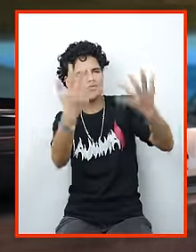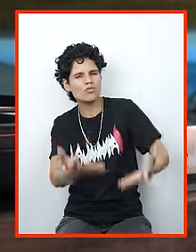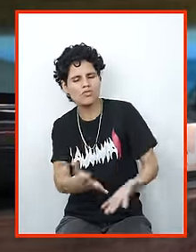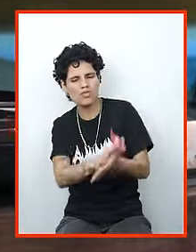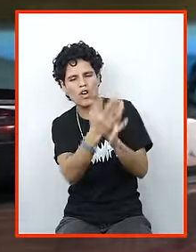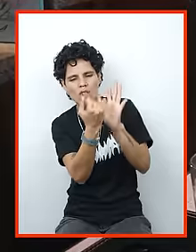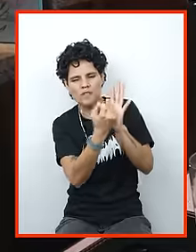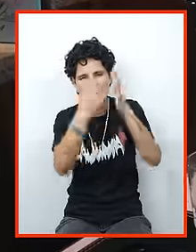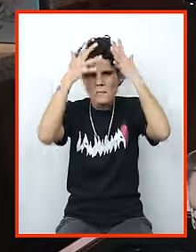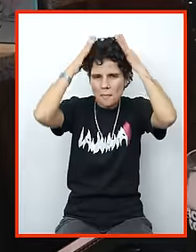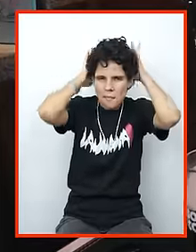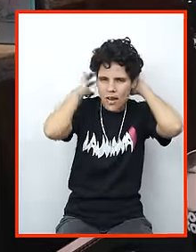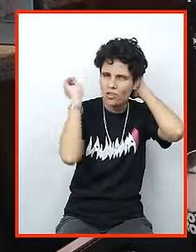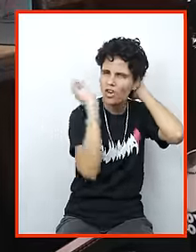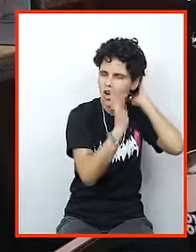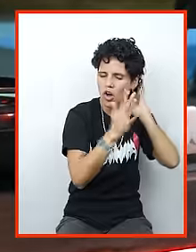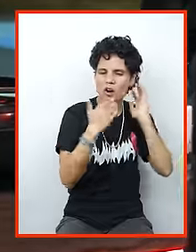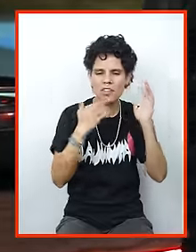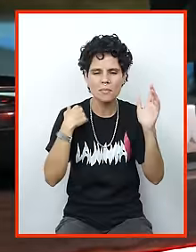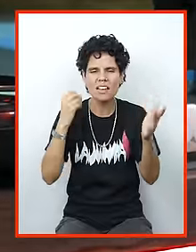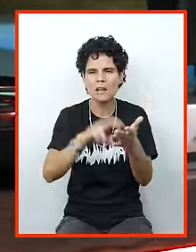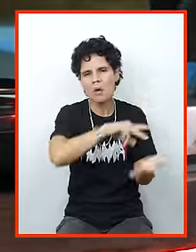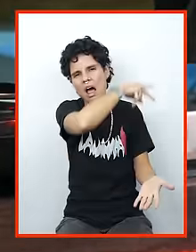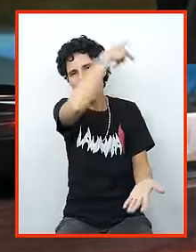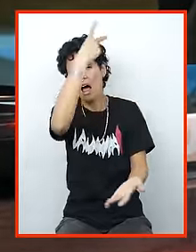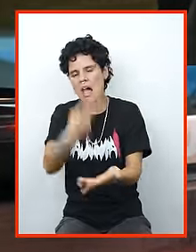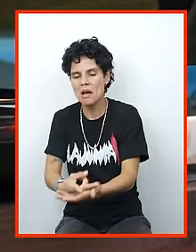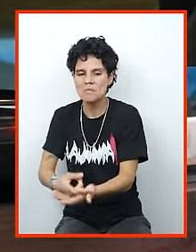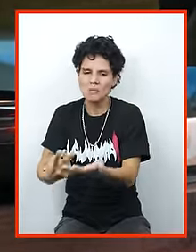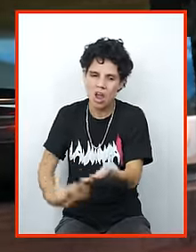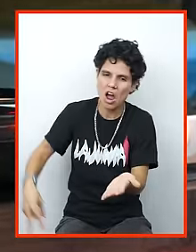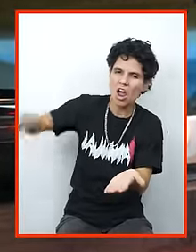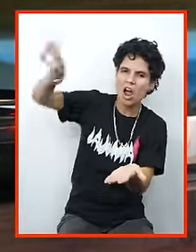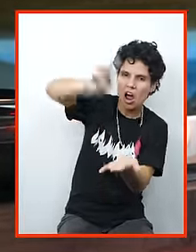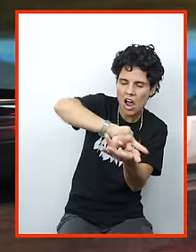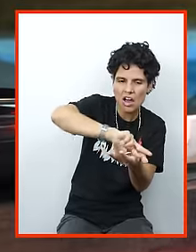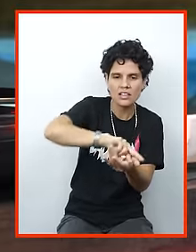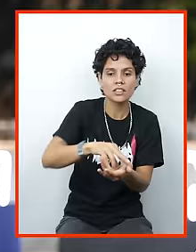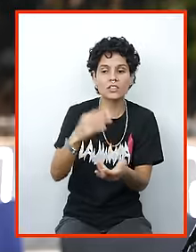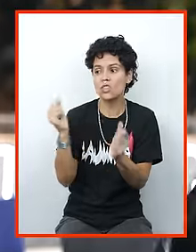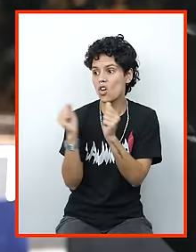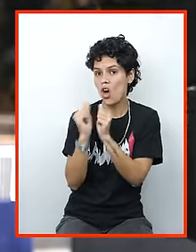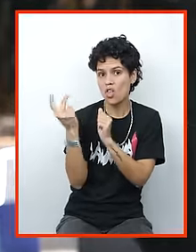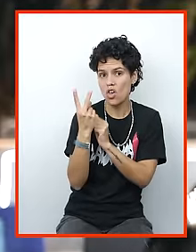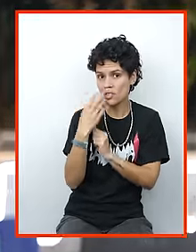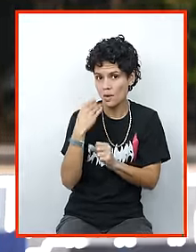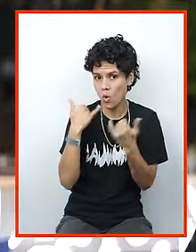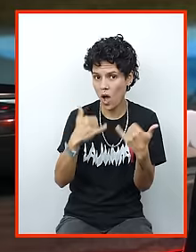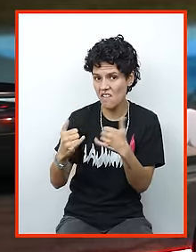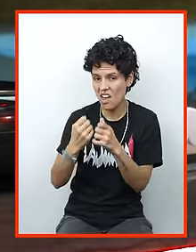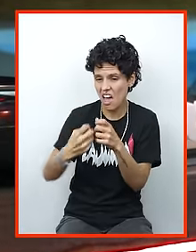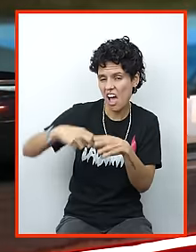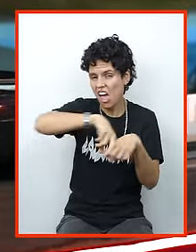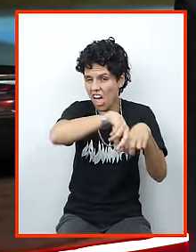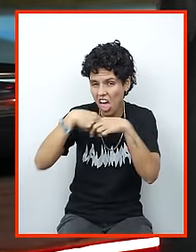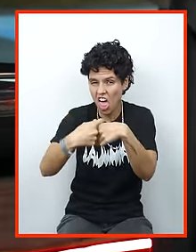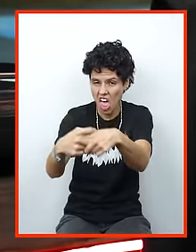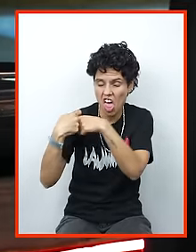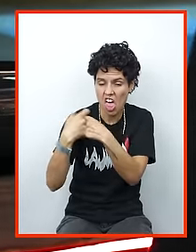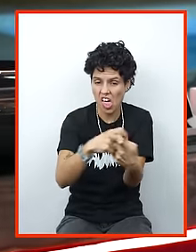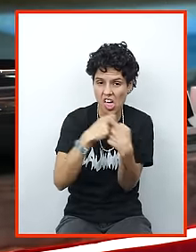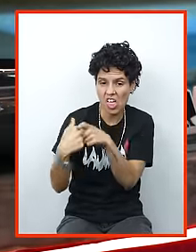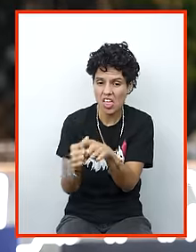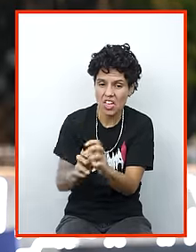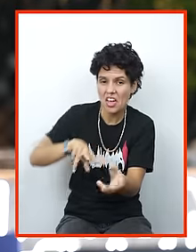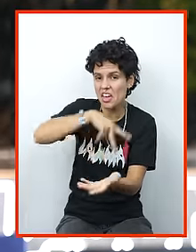Me gustaba caleta, así como el pelo teñido y como se tiraba de todos lados, era bacán, así. Como que lo banco caleta. ¿Jugabas con Sebastián a lucha libre? No. Qué raro.